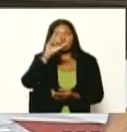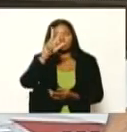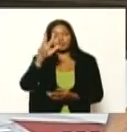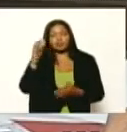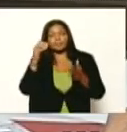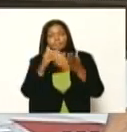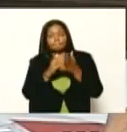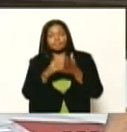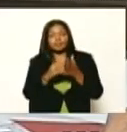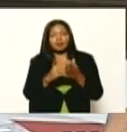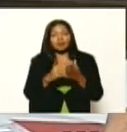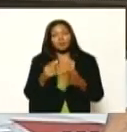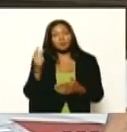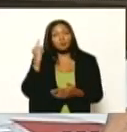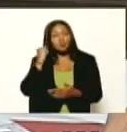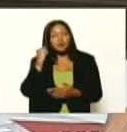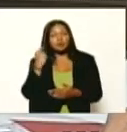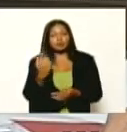103.043 mujeres.